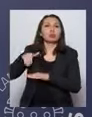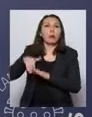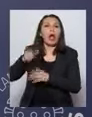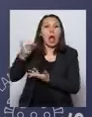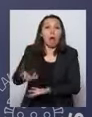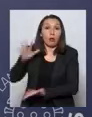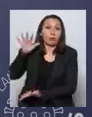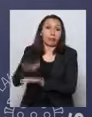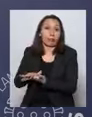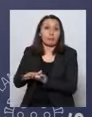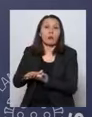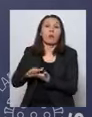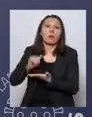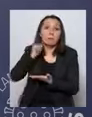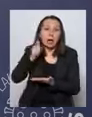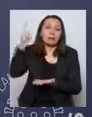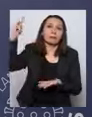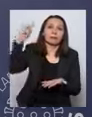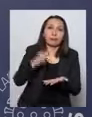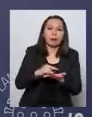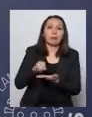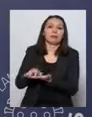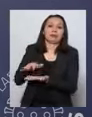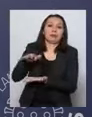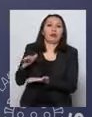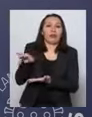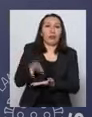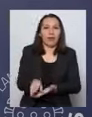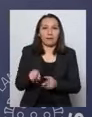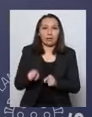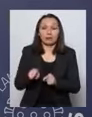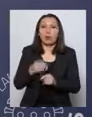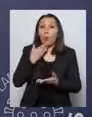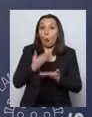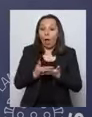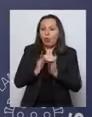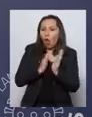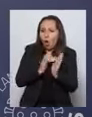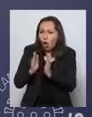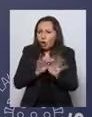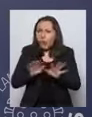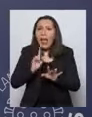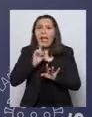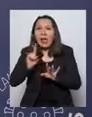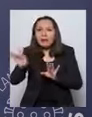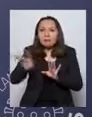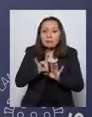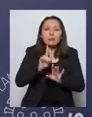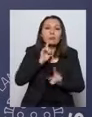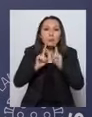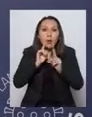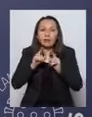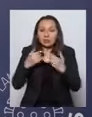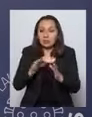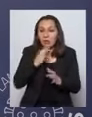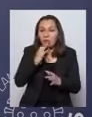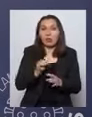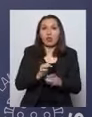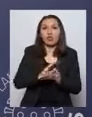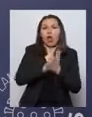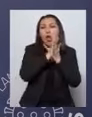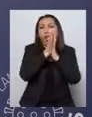ese contexto creo que en la medida en que ellos estén focalizados efectivamente como lo han señalado no en